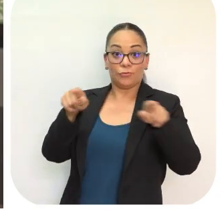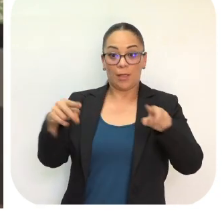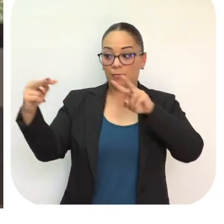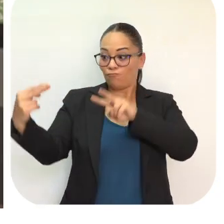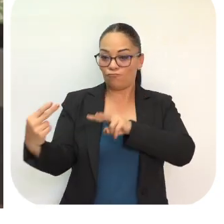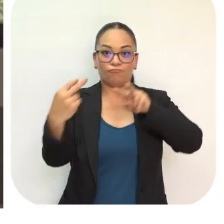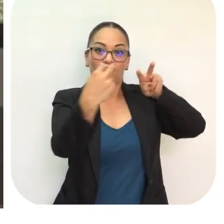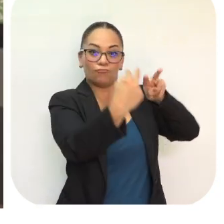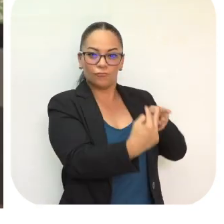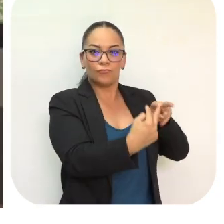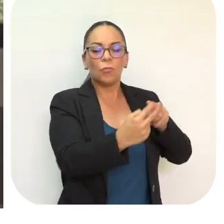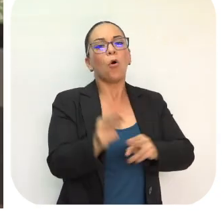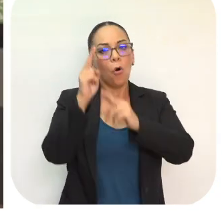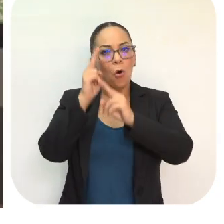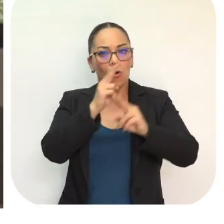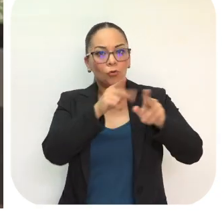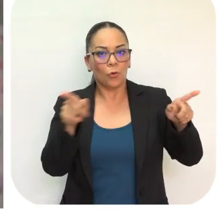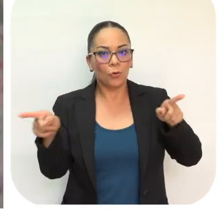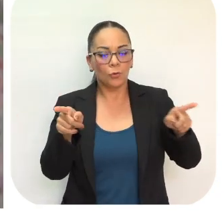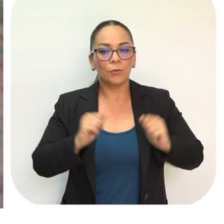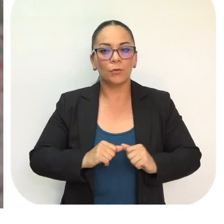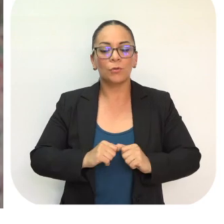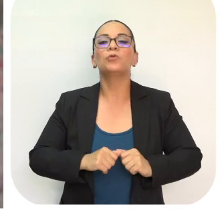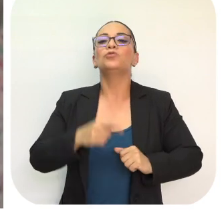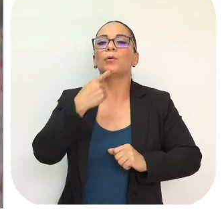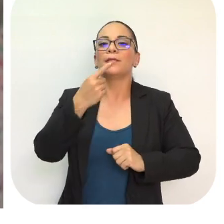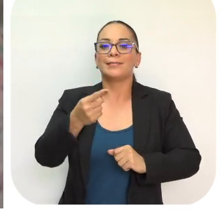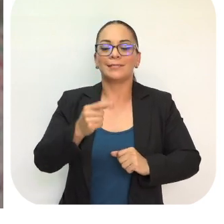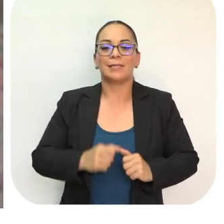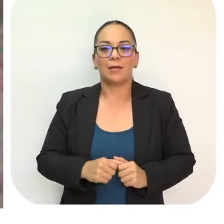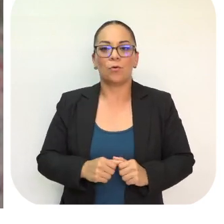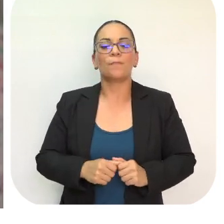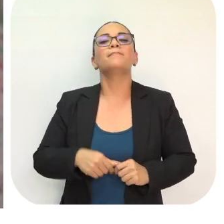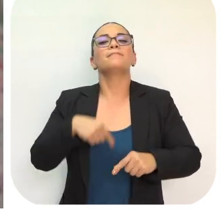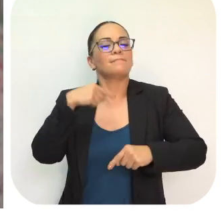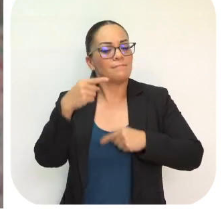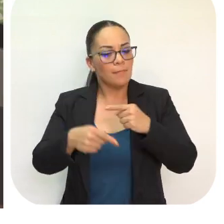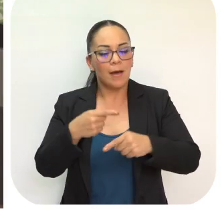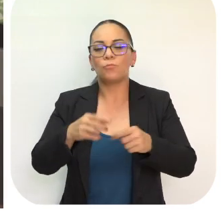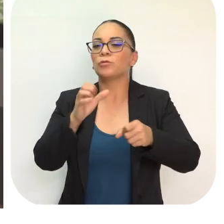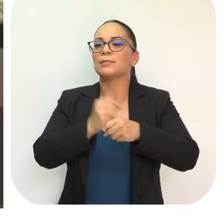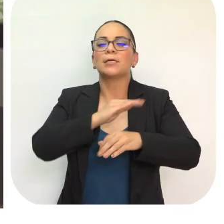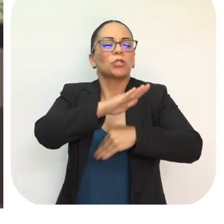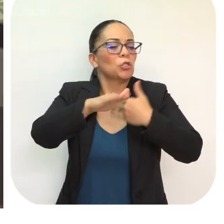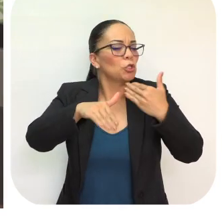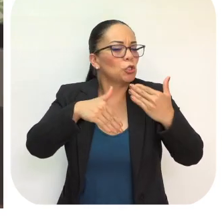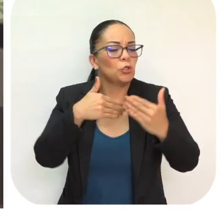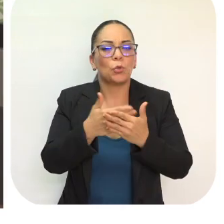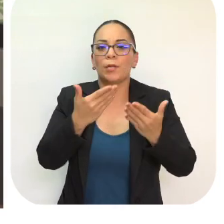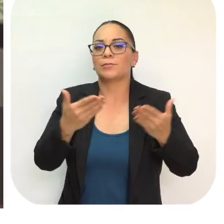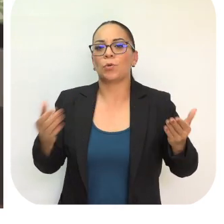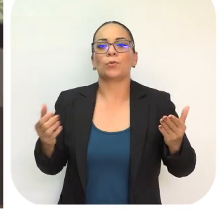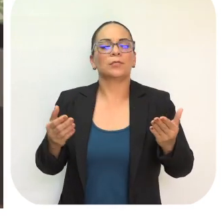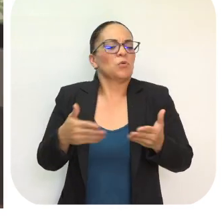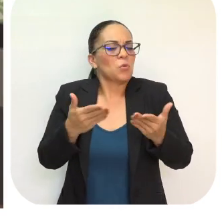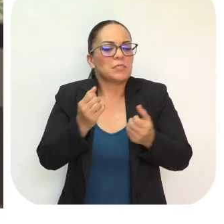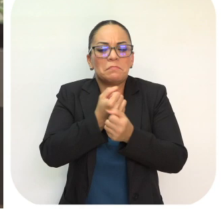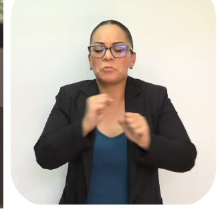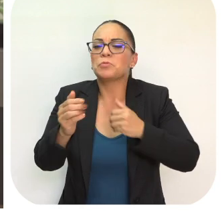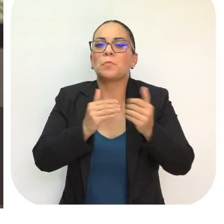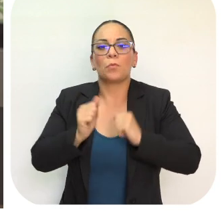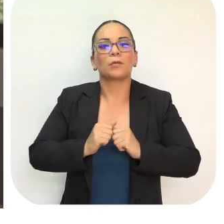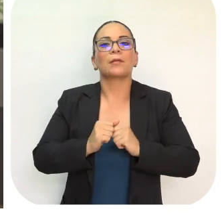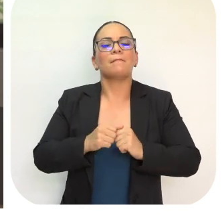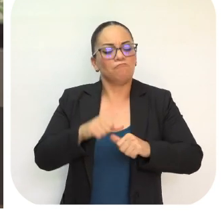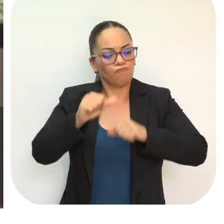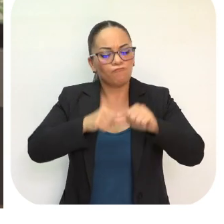honor que ustedes merecen, les quiero decir, vamos a hacer lo imposible porque Costa Rica vuelva